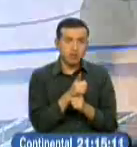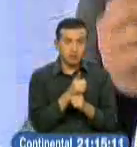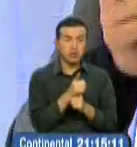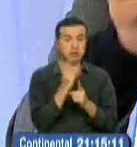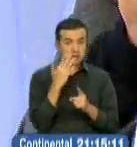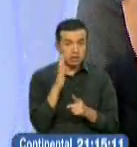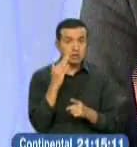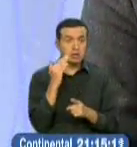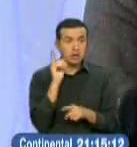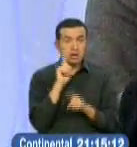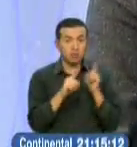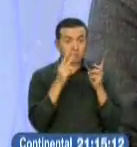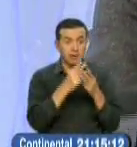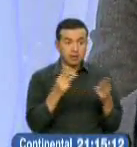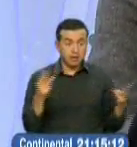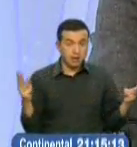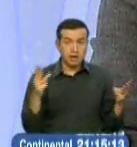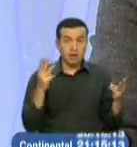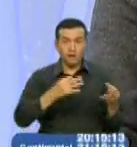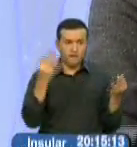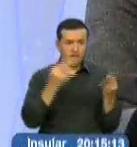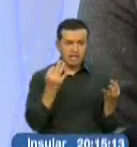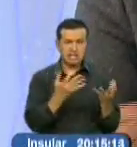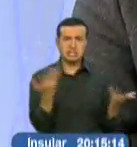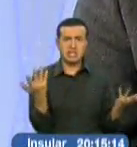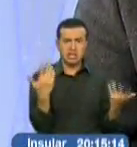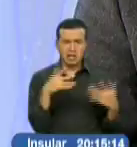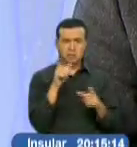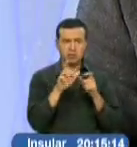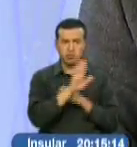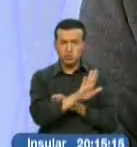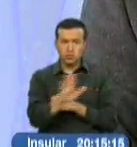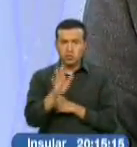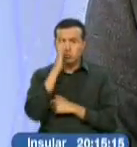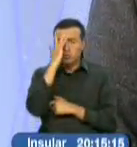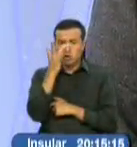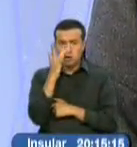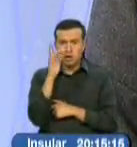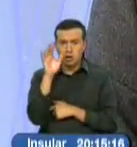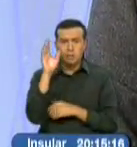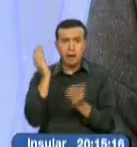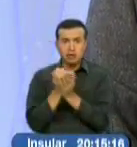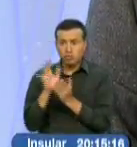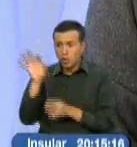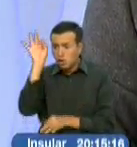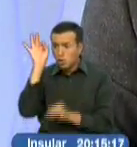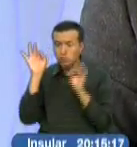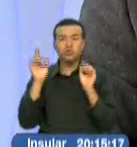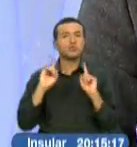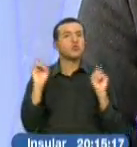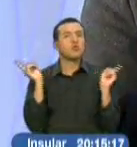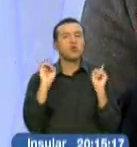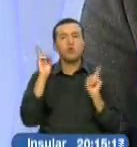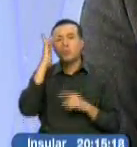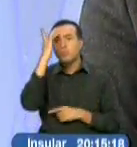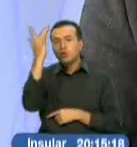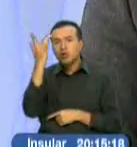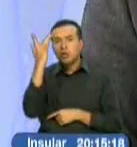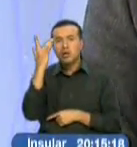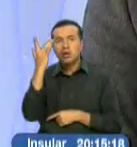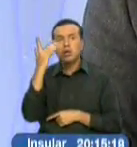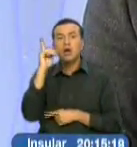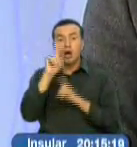efectivamente hay material electoral oficial que tuvo la ciudadanía, pero no porque se encontraron en la basura, sino porque hubo